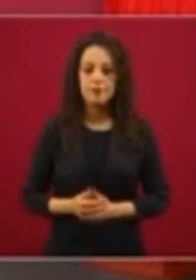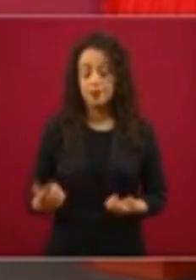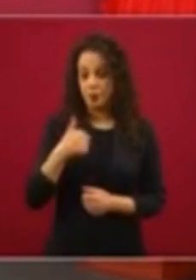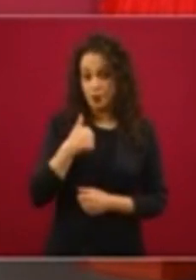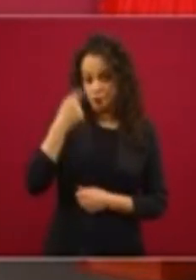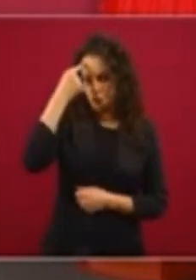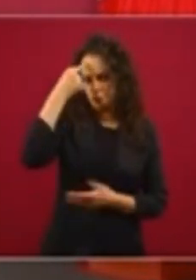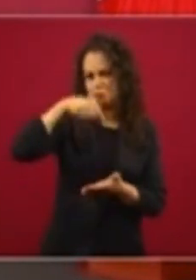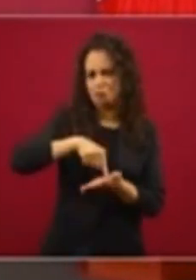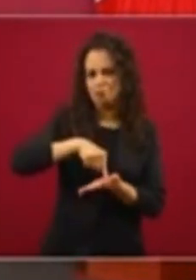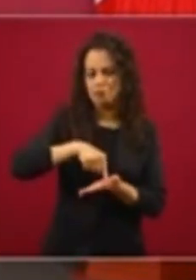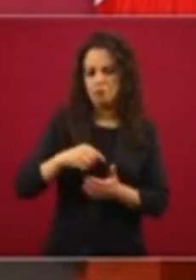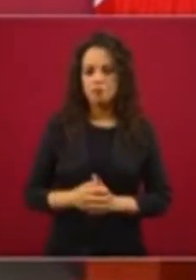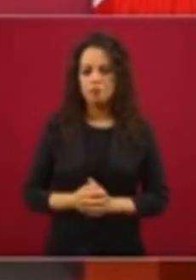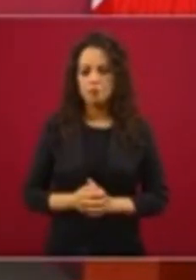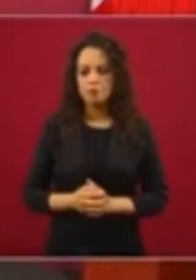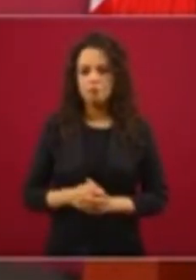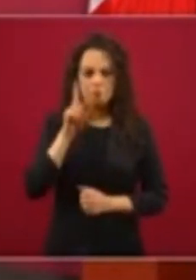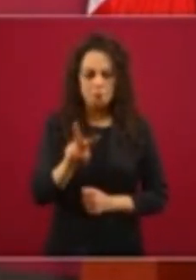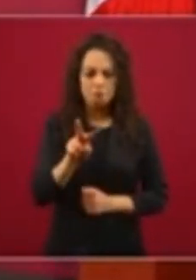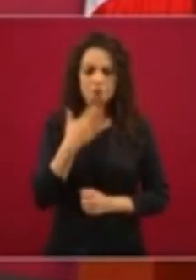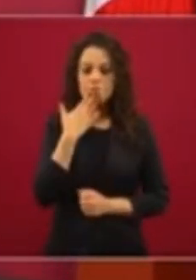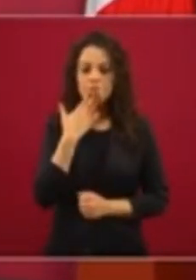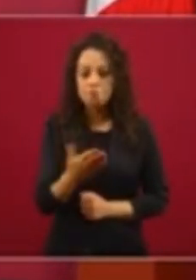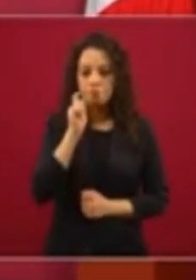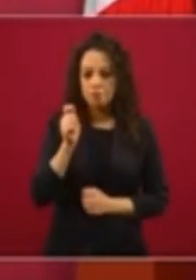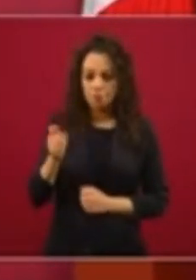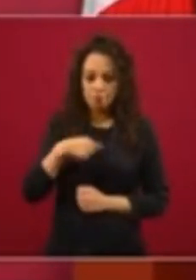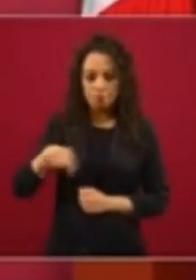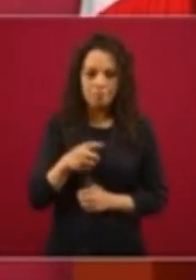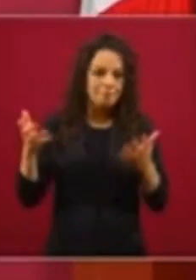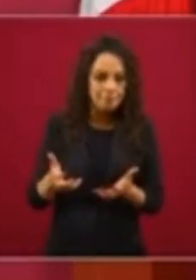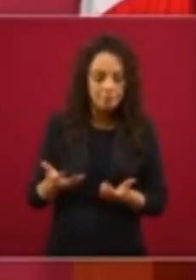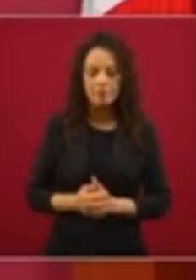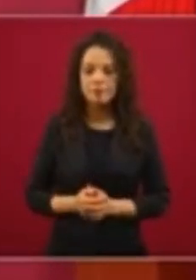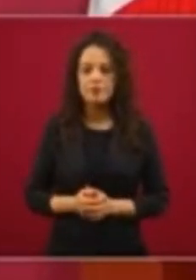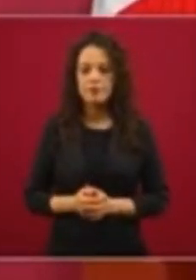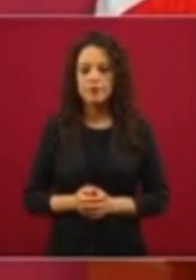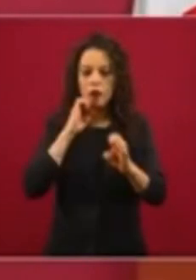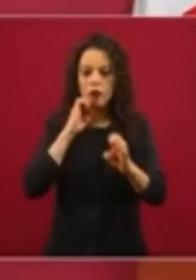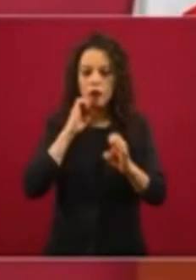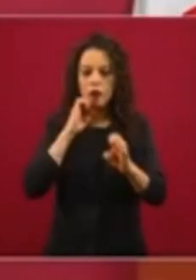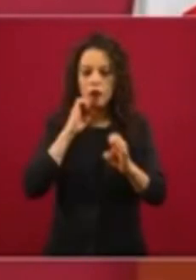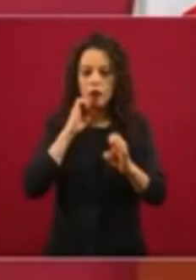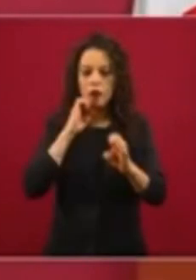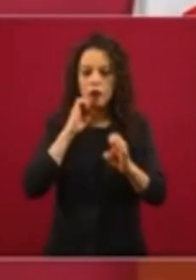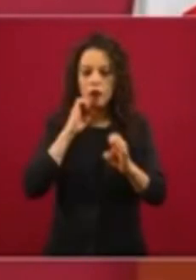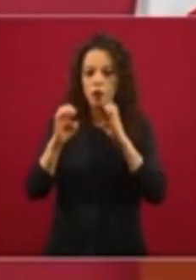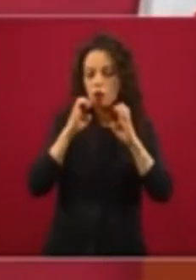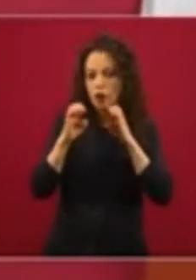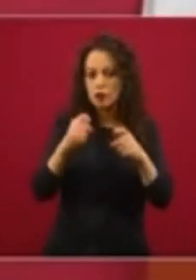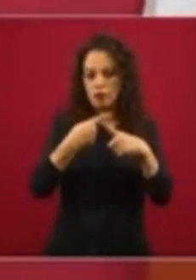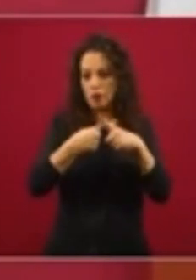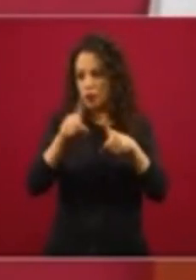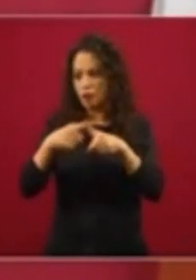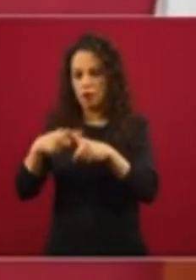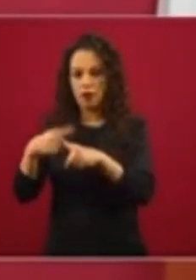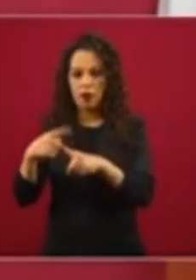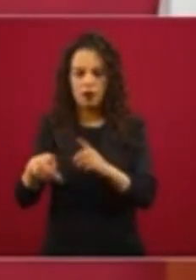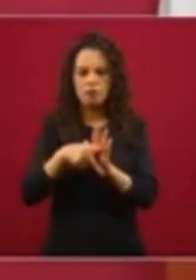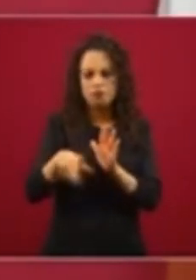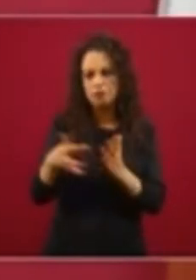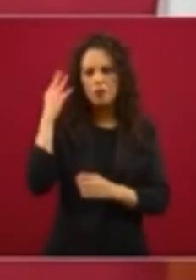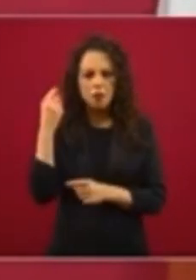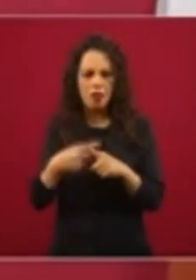que el resultado es bueno. Las mismas encuestas de los medios,